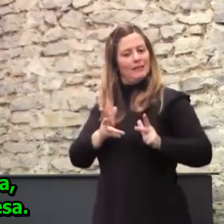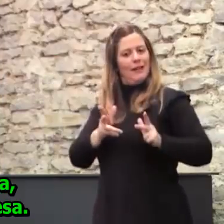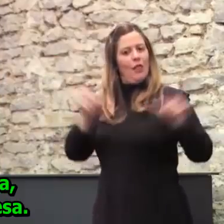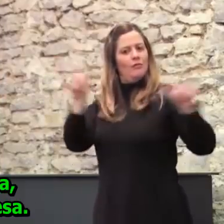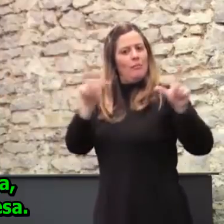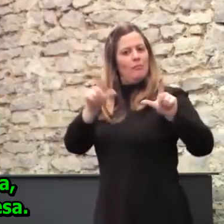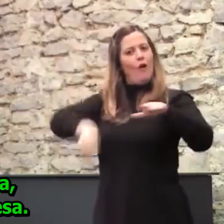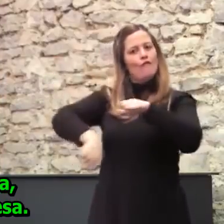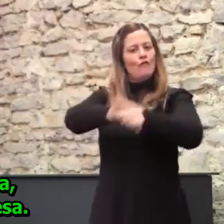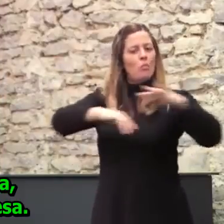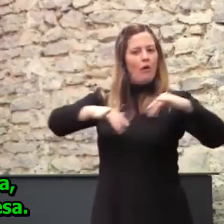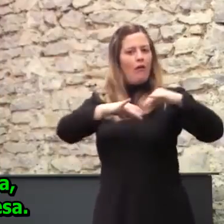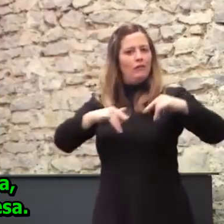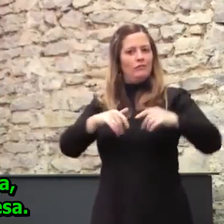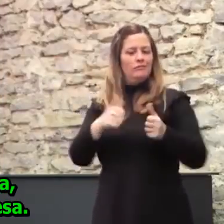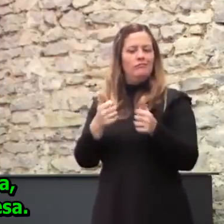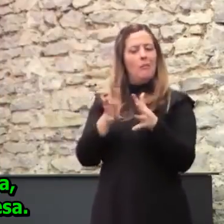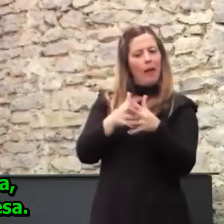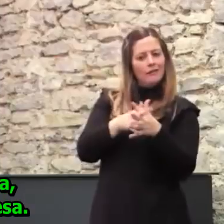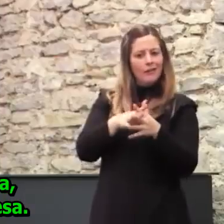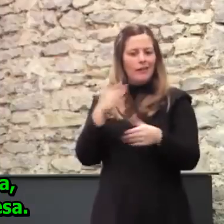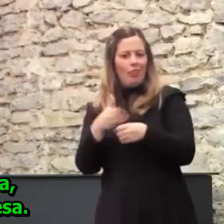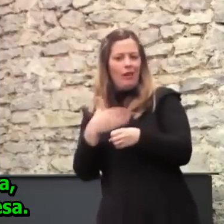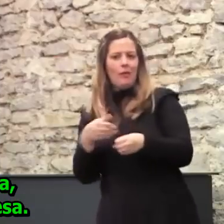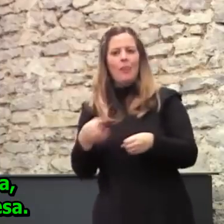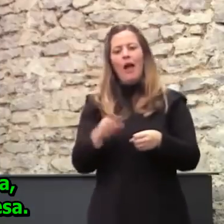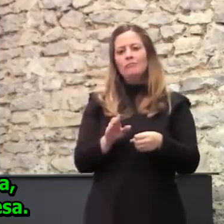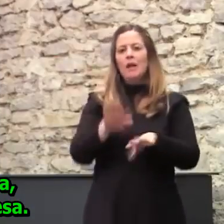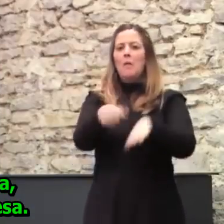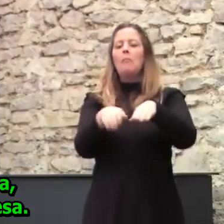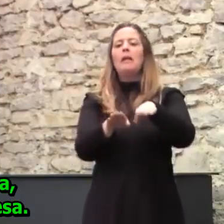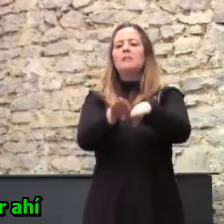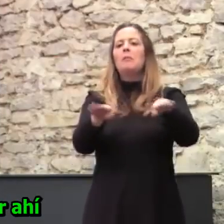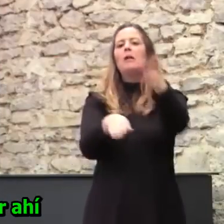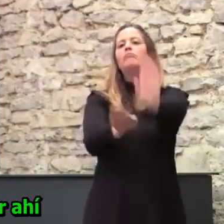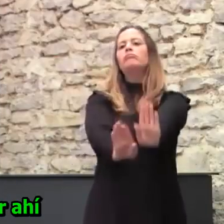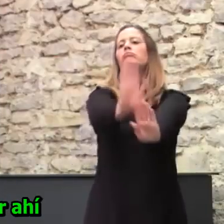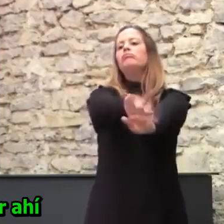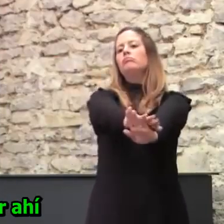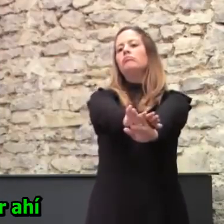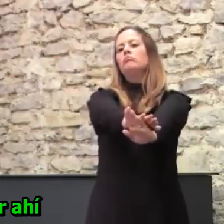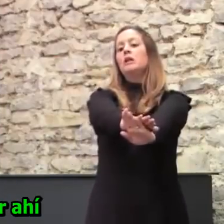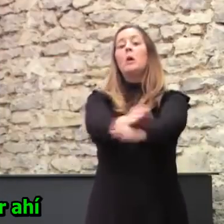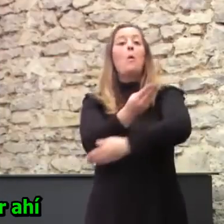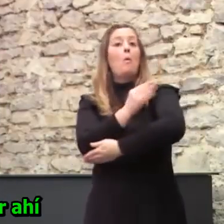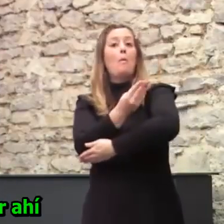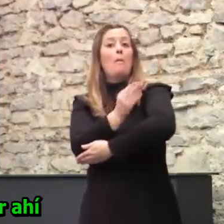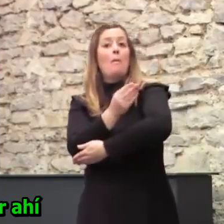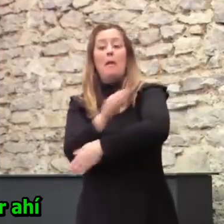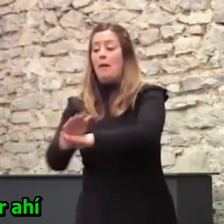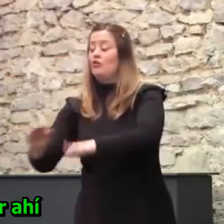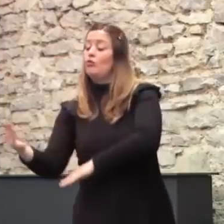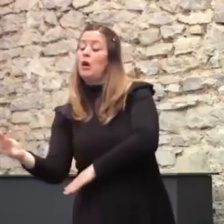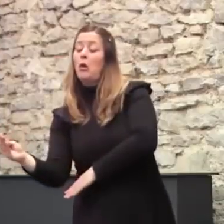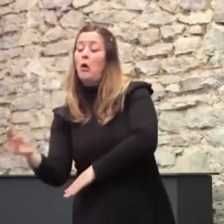partido con una bolsa de patatitas y una birra, con los pies puestos encima de una mesita. Hay un bebé en el suelo, otro bebé